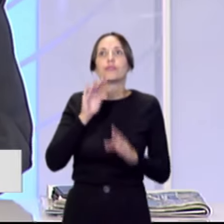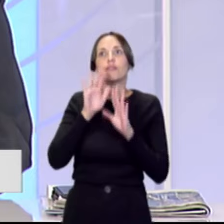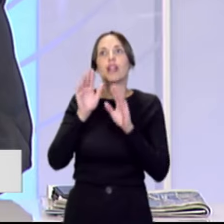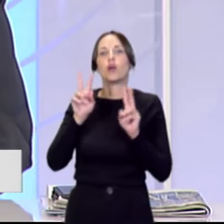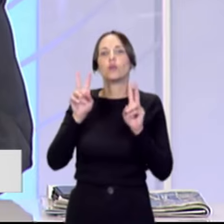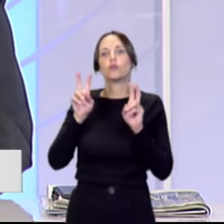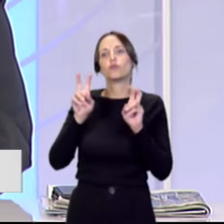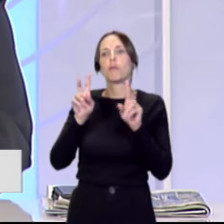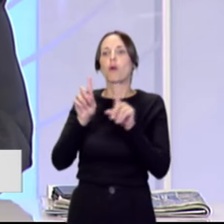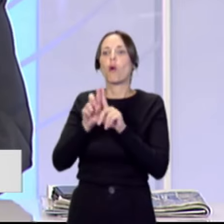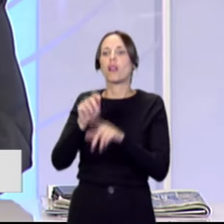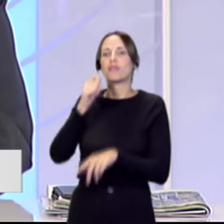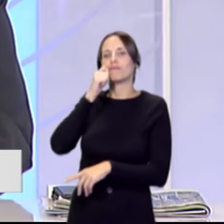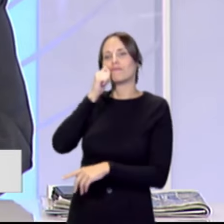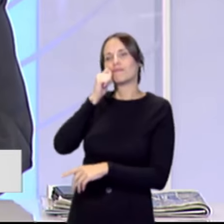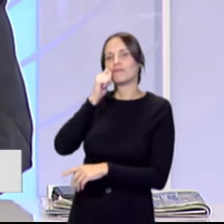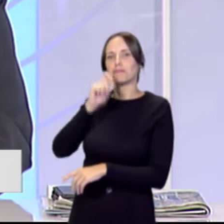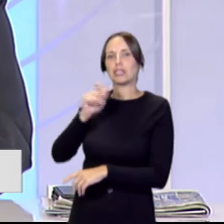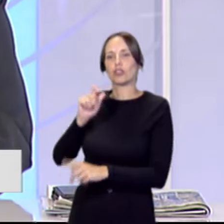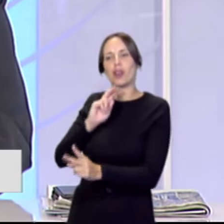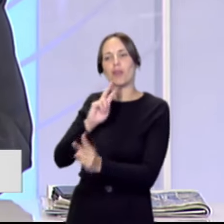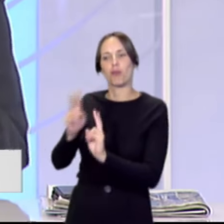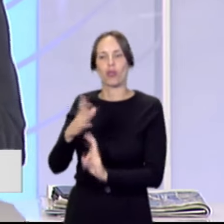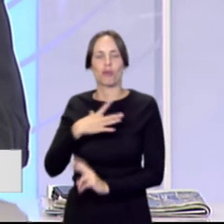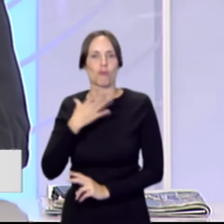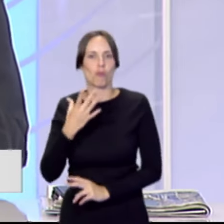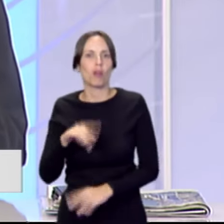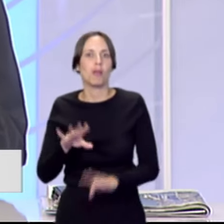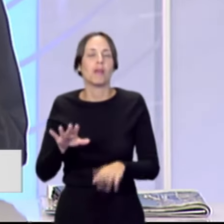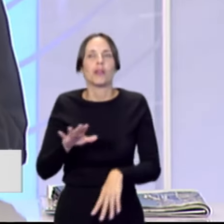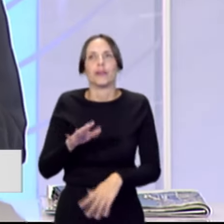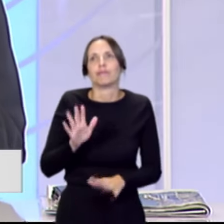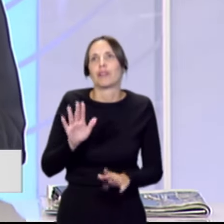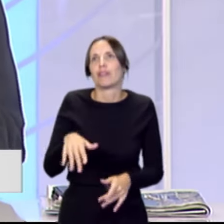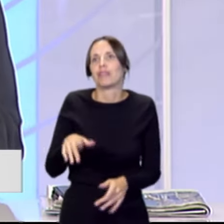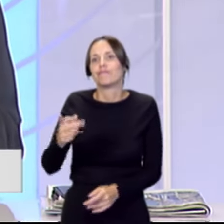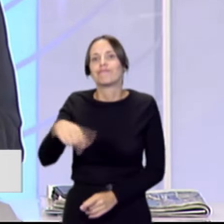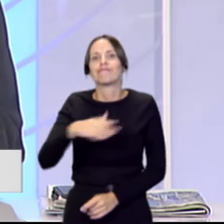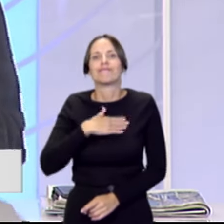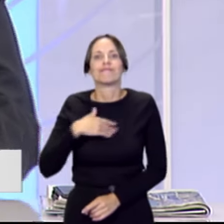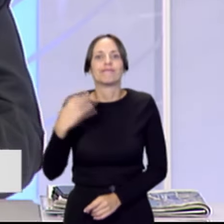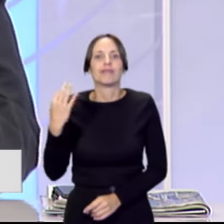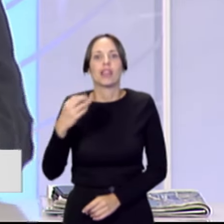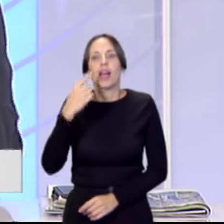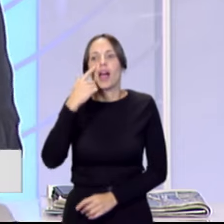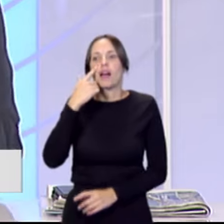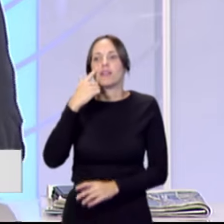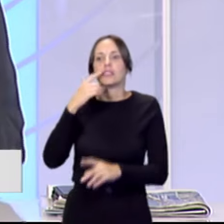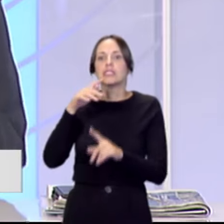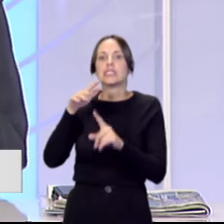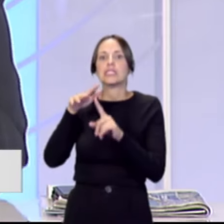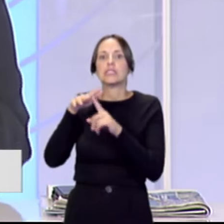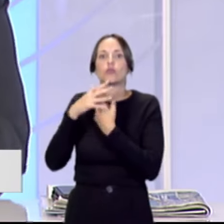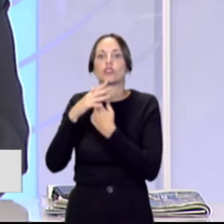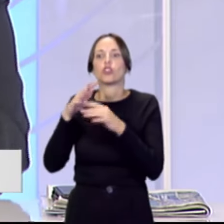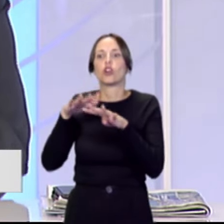pero básicamente lo que ellos les interesa es conocer la situación de la red y la capacidad de respuesta de la